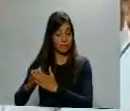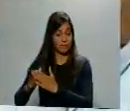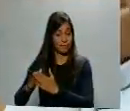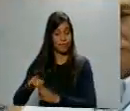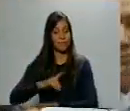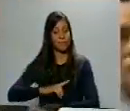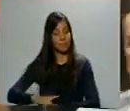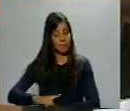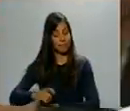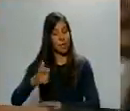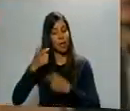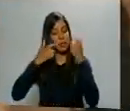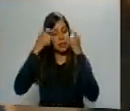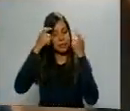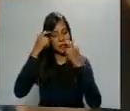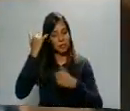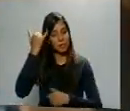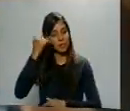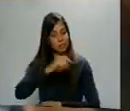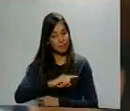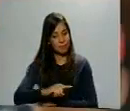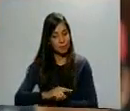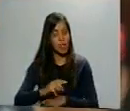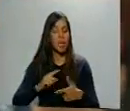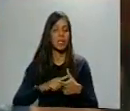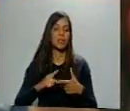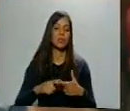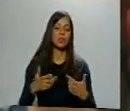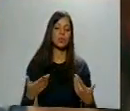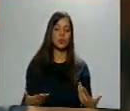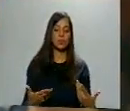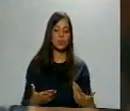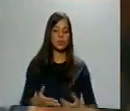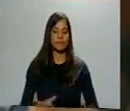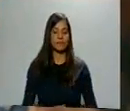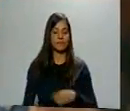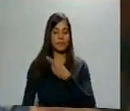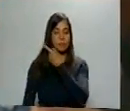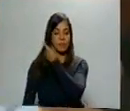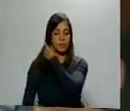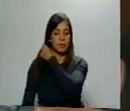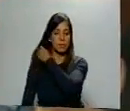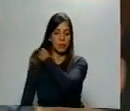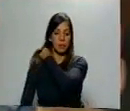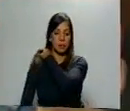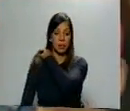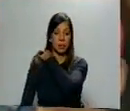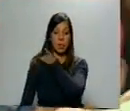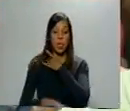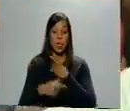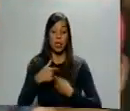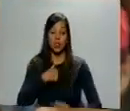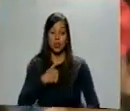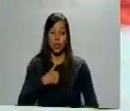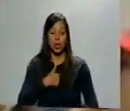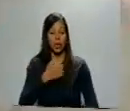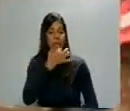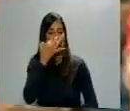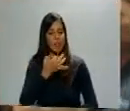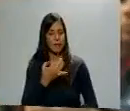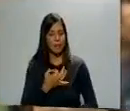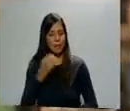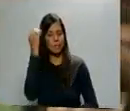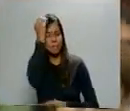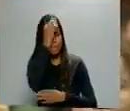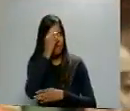nuestro comandante supremo. Por eso, yo estoy realmente analizando